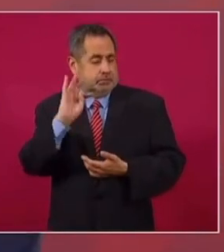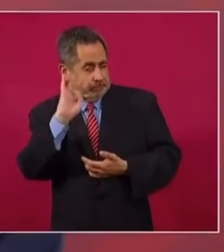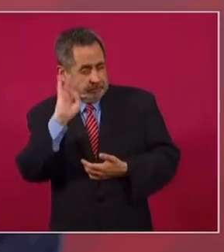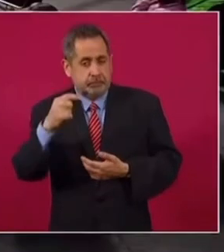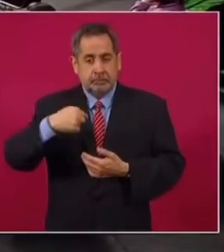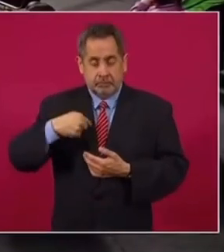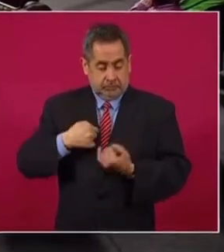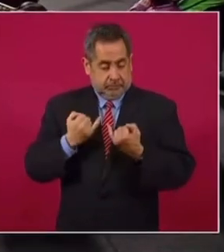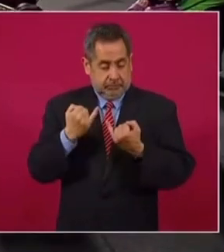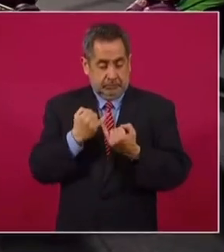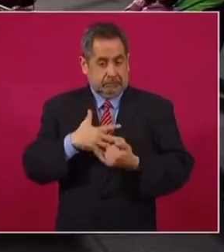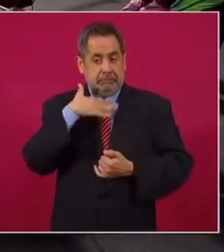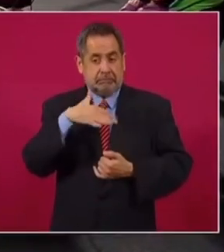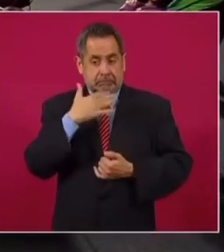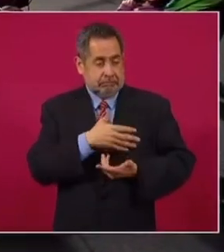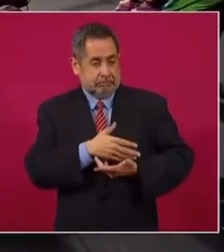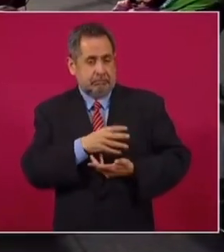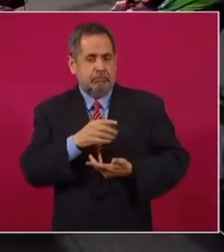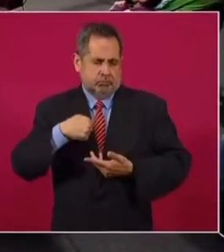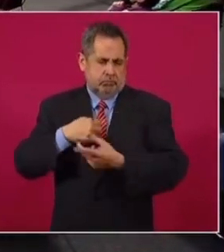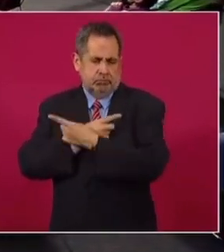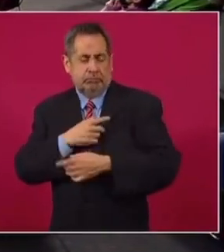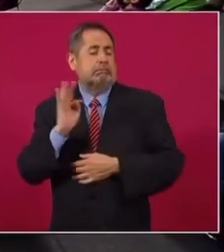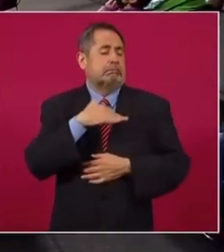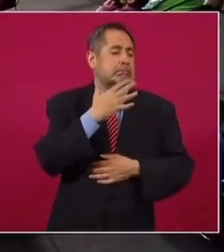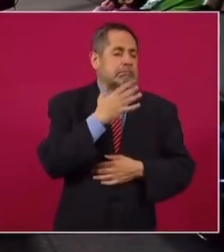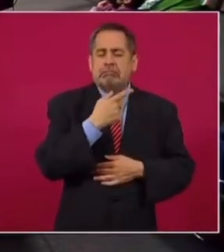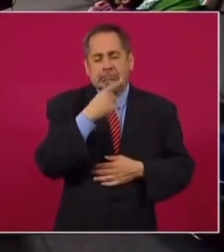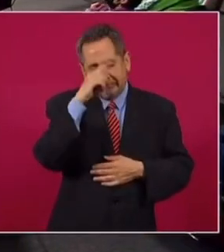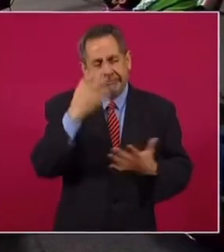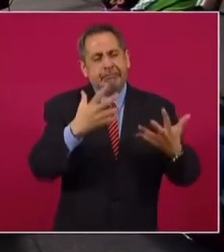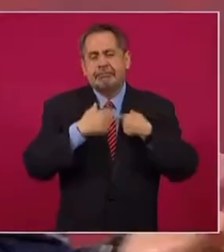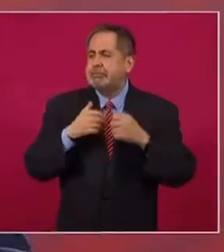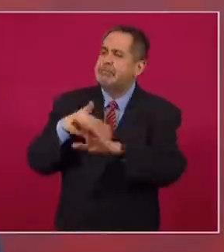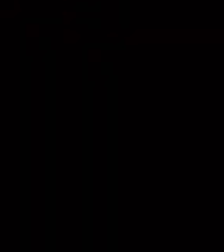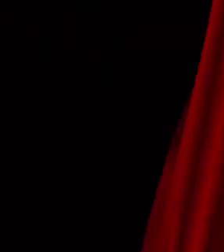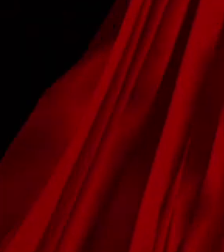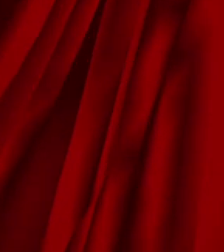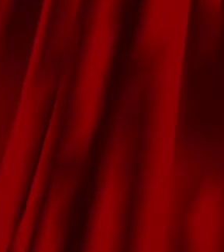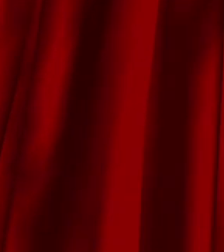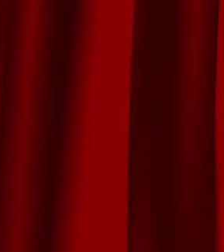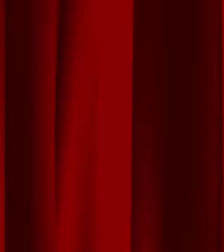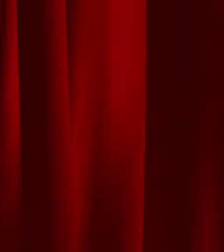tuviésemos como escudo nuestra autoridad moral, ya nos hubiesen destruido. Es más, no estaría yo aquí.